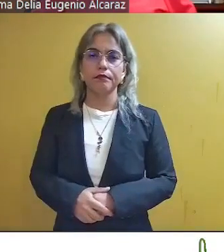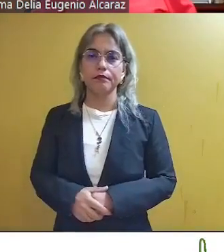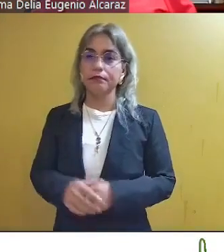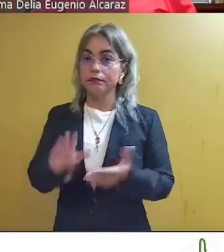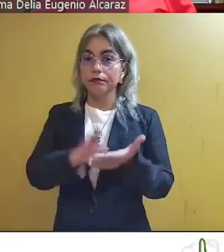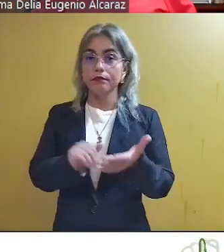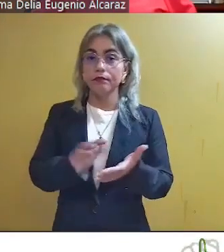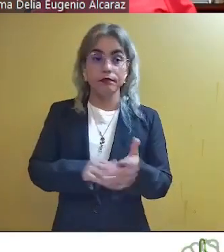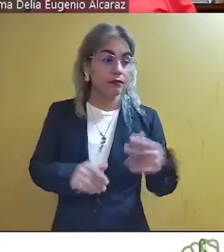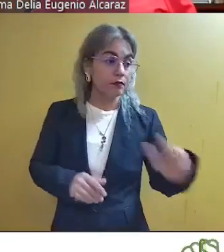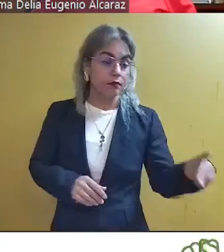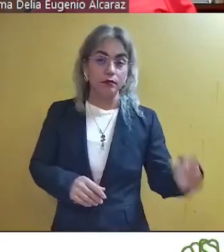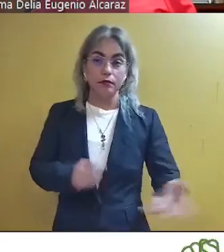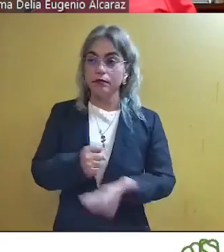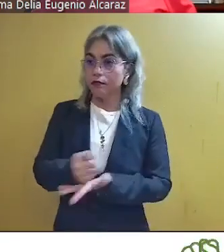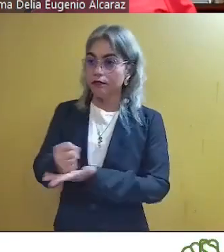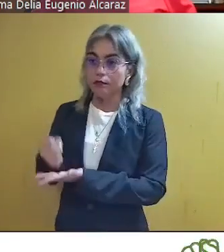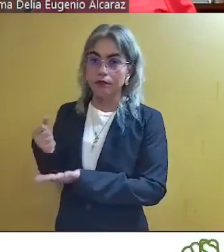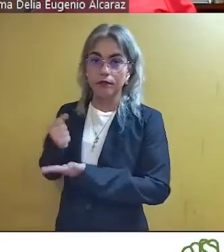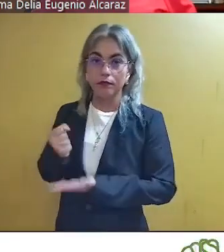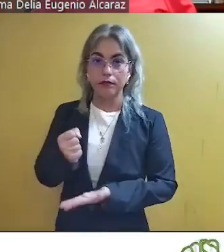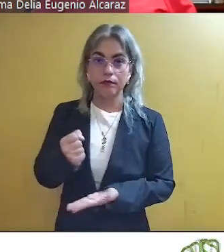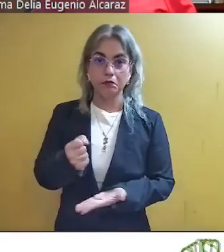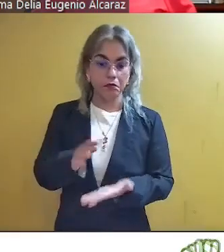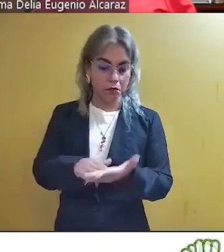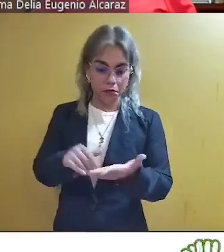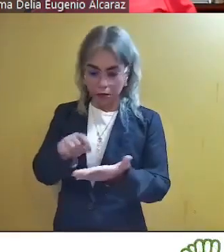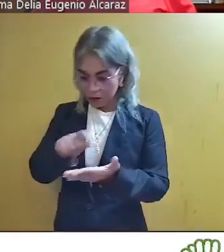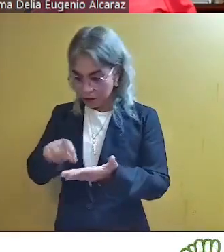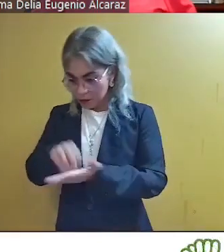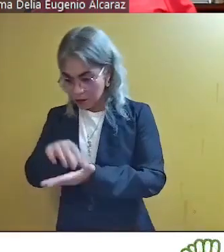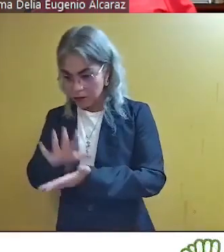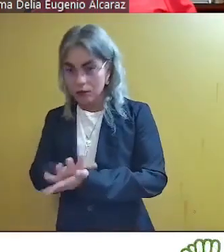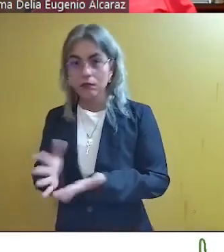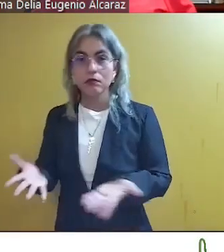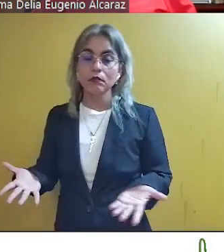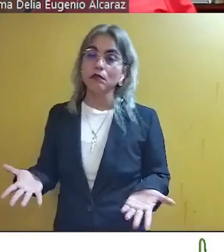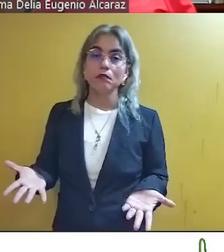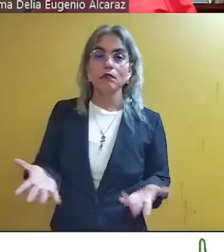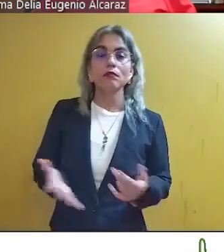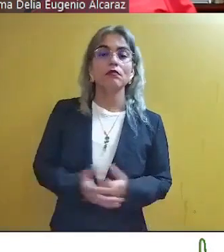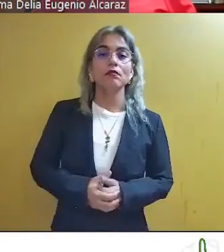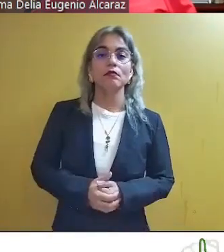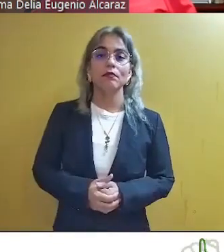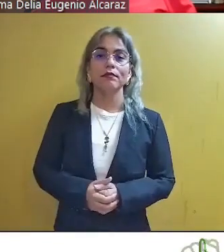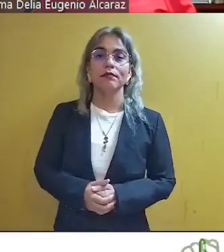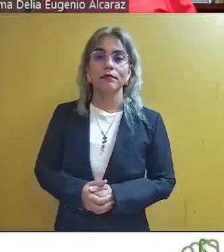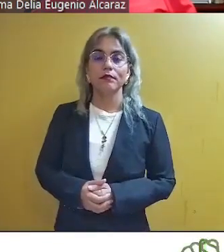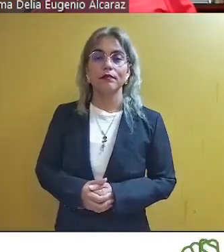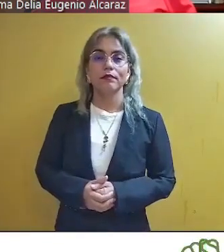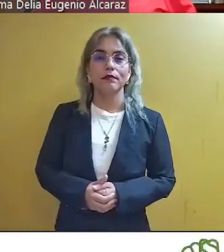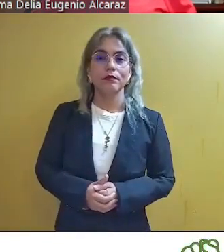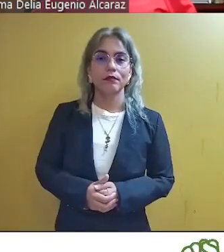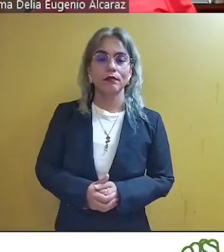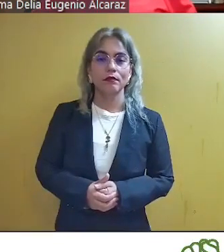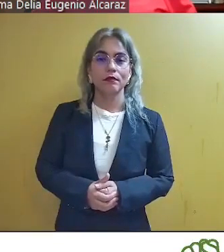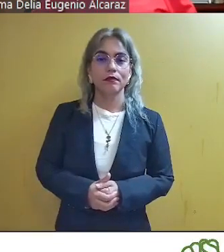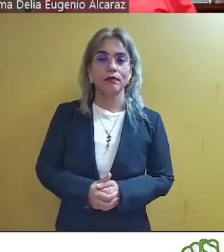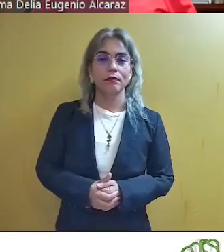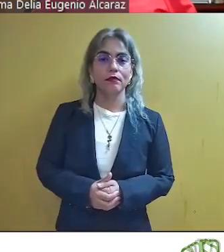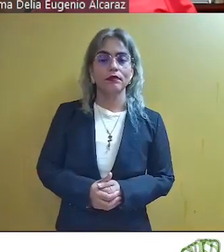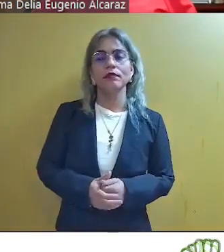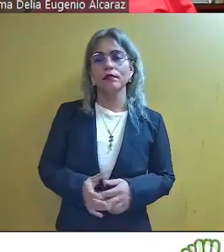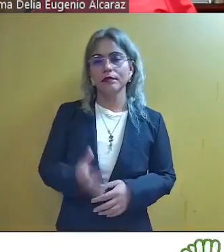alguna de ningún medio de que ella haya erogado efectivamente esos gastos. Eso me lleva a